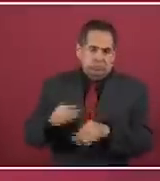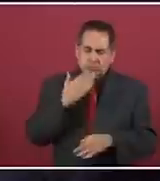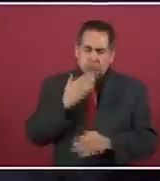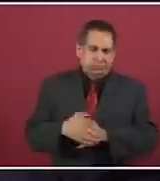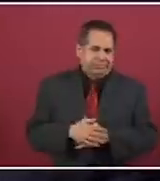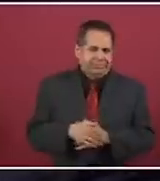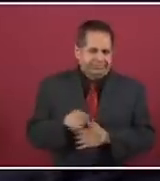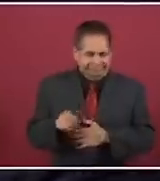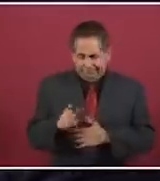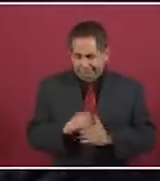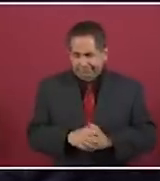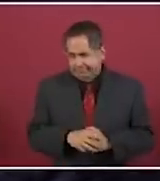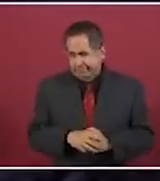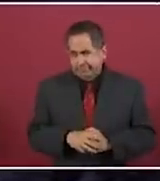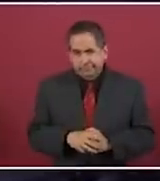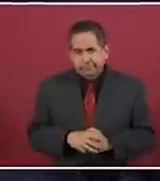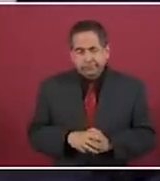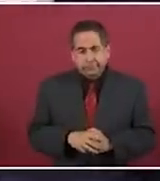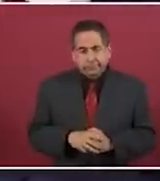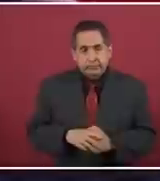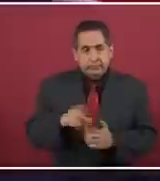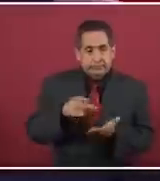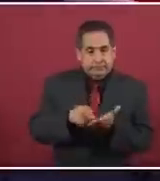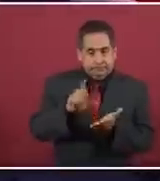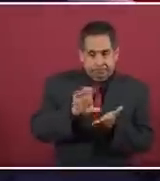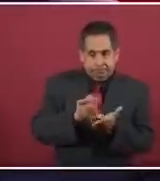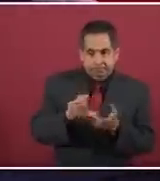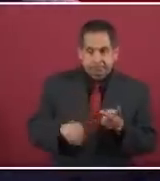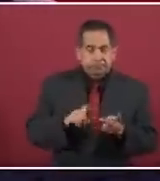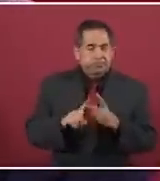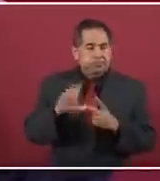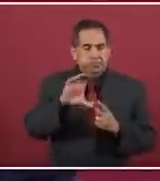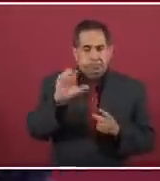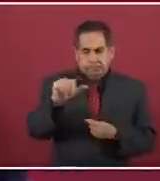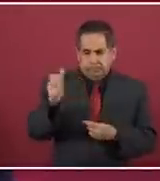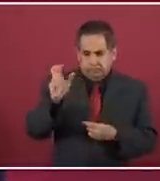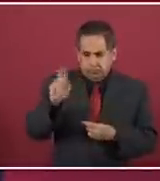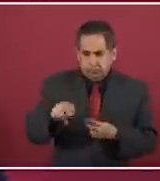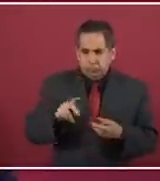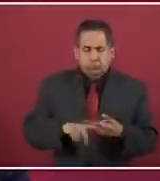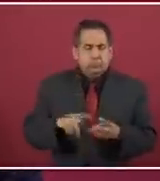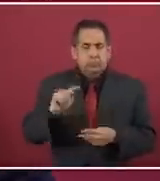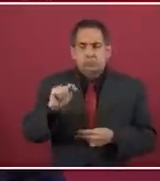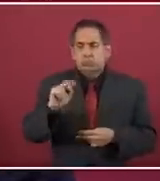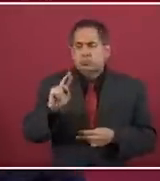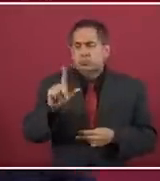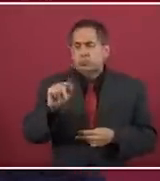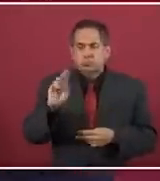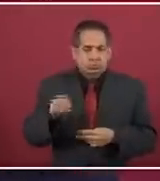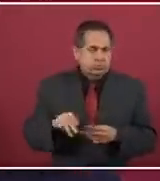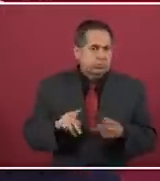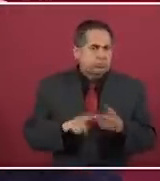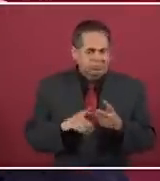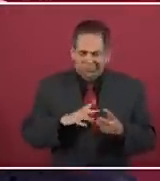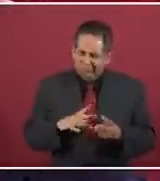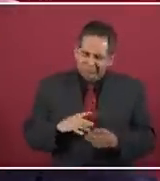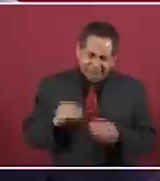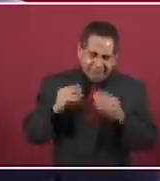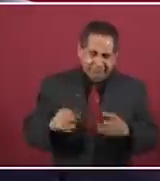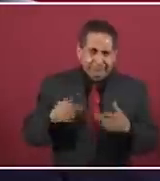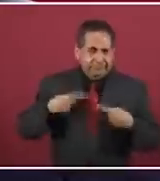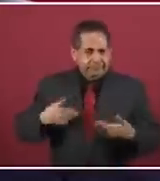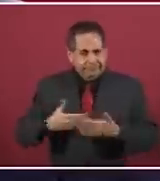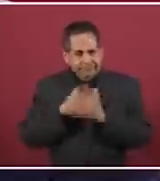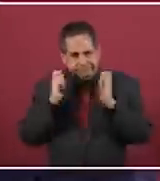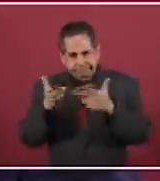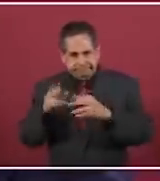Allí en Playa del Carmen, o en Cancún, o en Tulum, hay